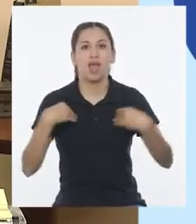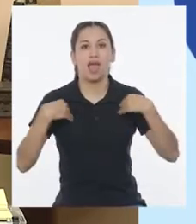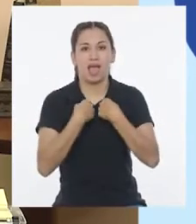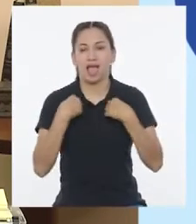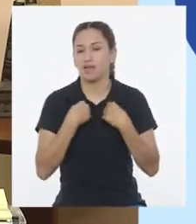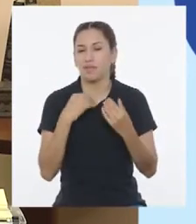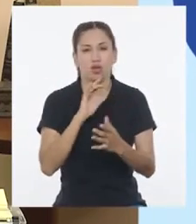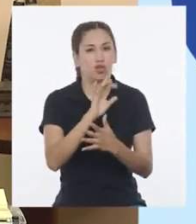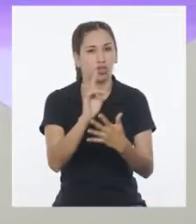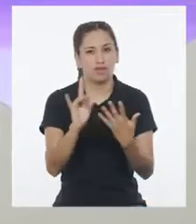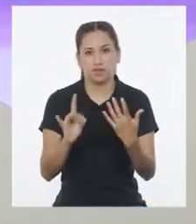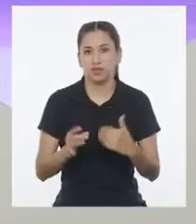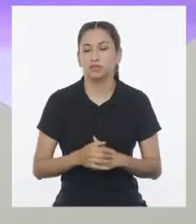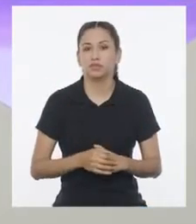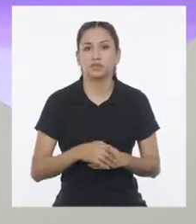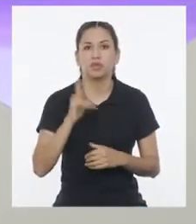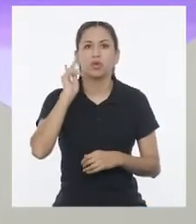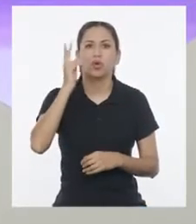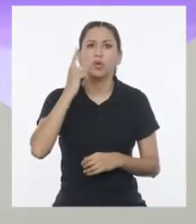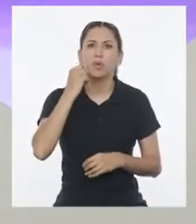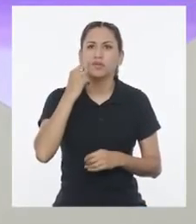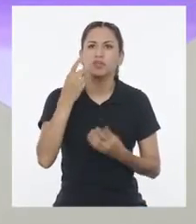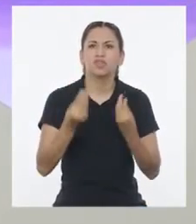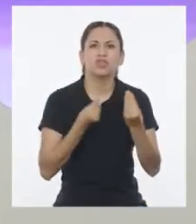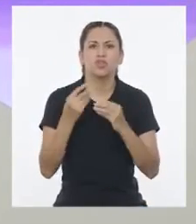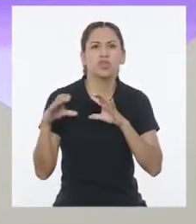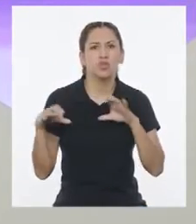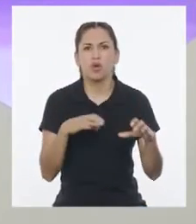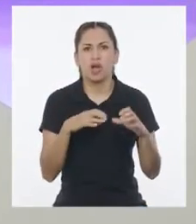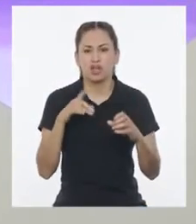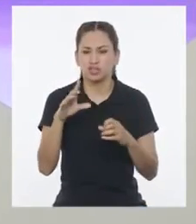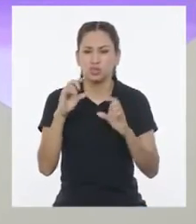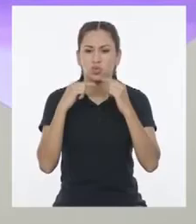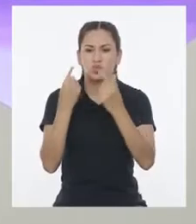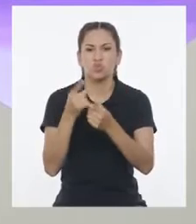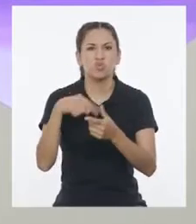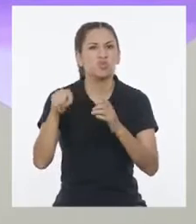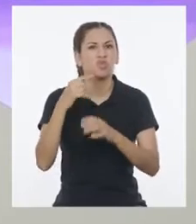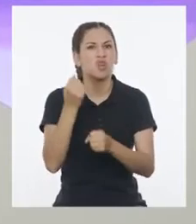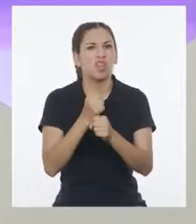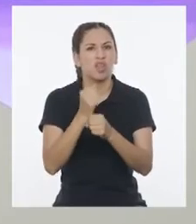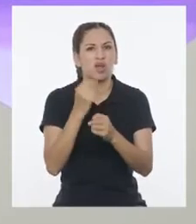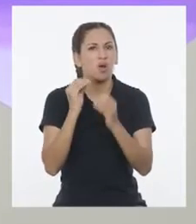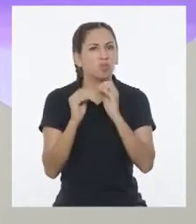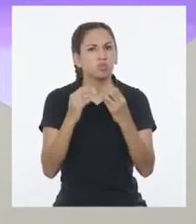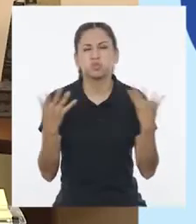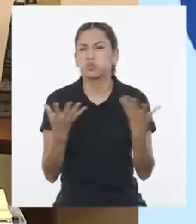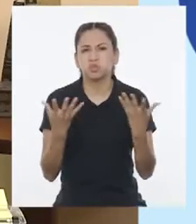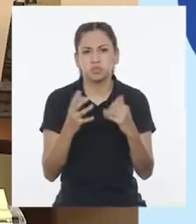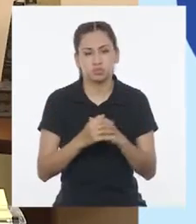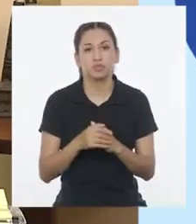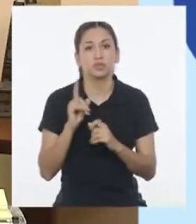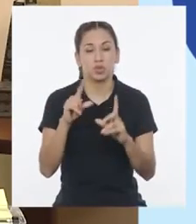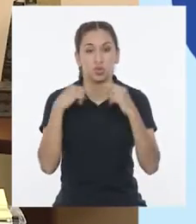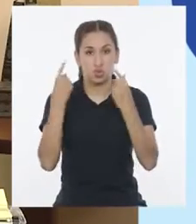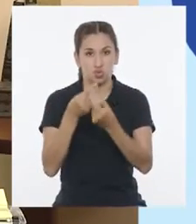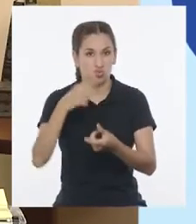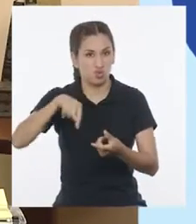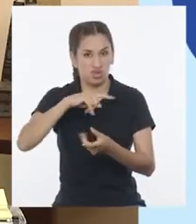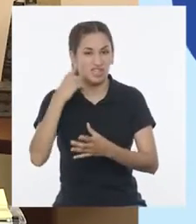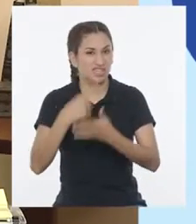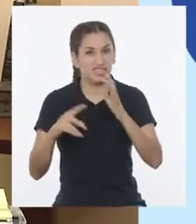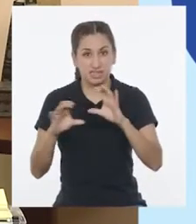de todo tipo. Profesor, ¿y en qué se basan las actividades de la organización de rondas campesinas? El accionar de las